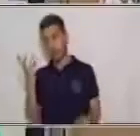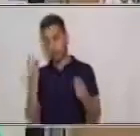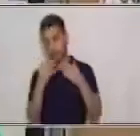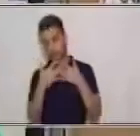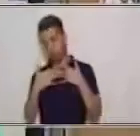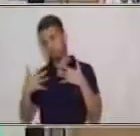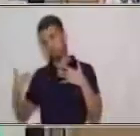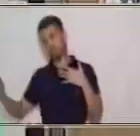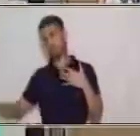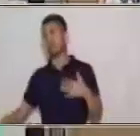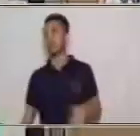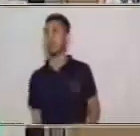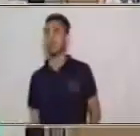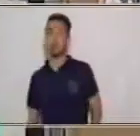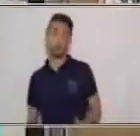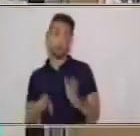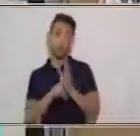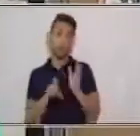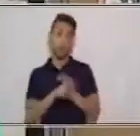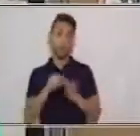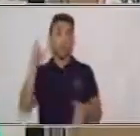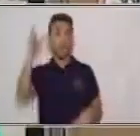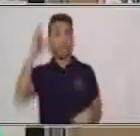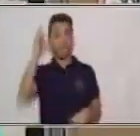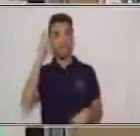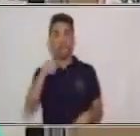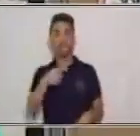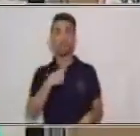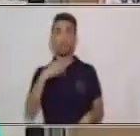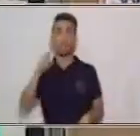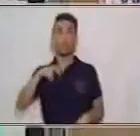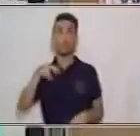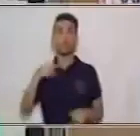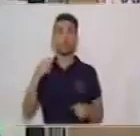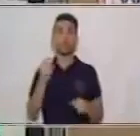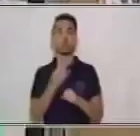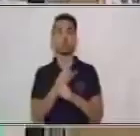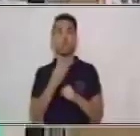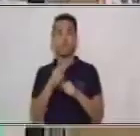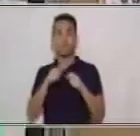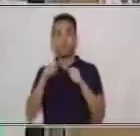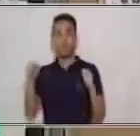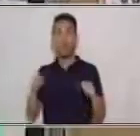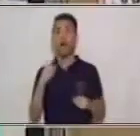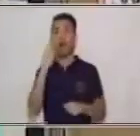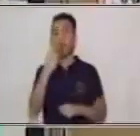Por ejemplo, la leche. ¿Qué medida usamos? Litro de leche.